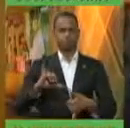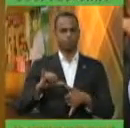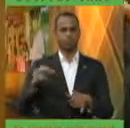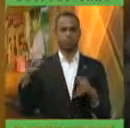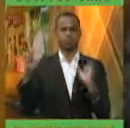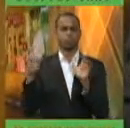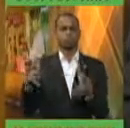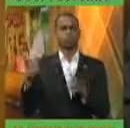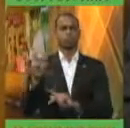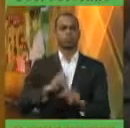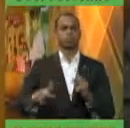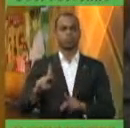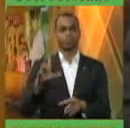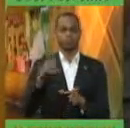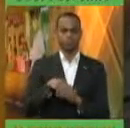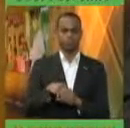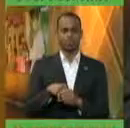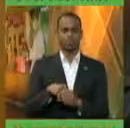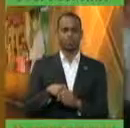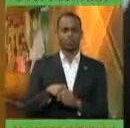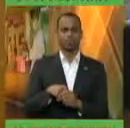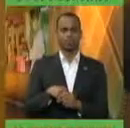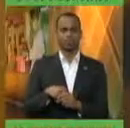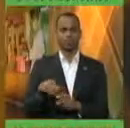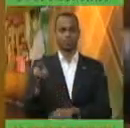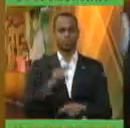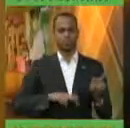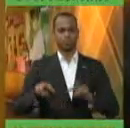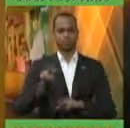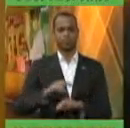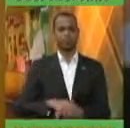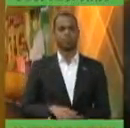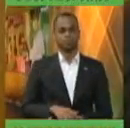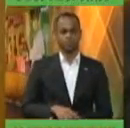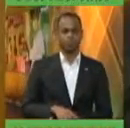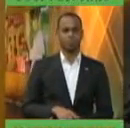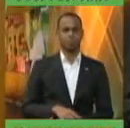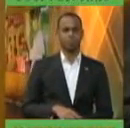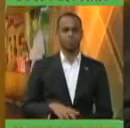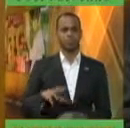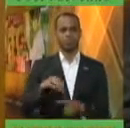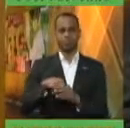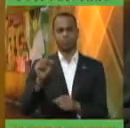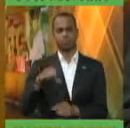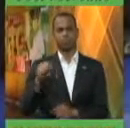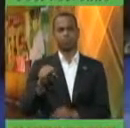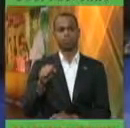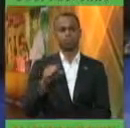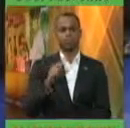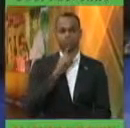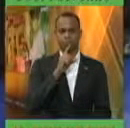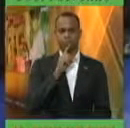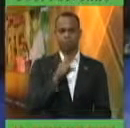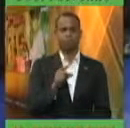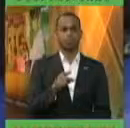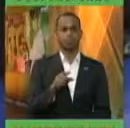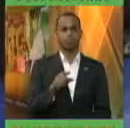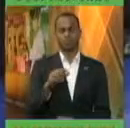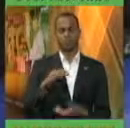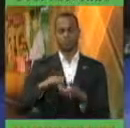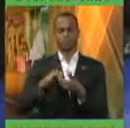sí cuáles son las condiciones que cumplir en realidad el equipo